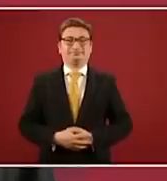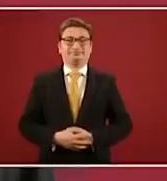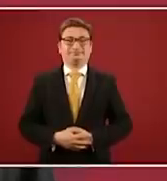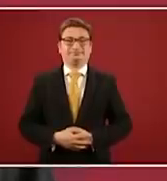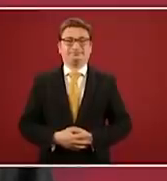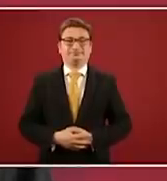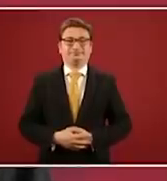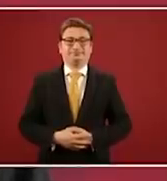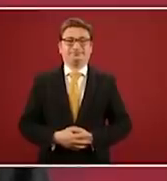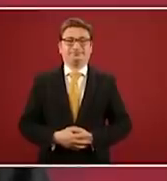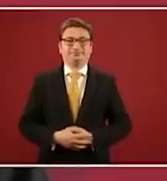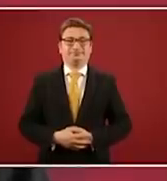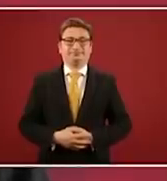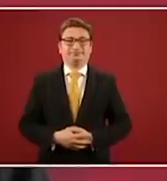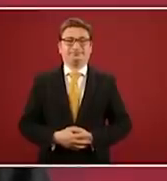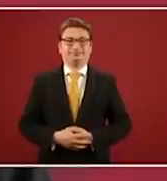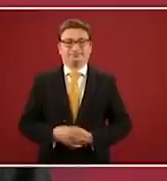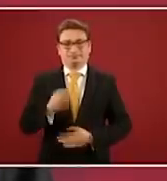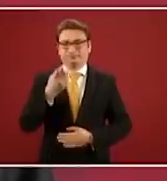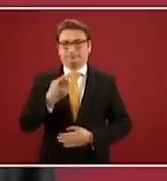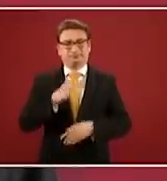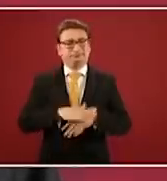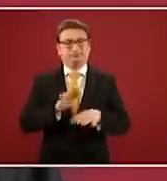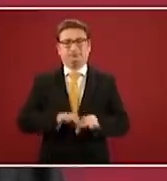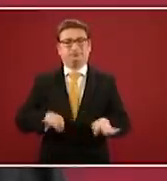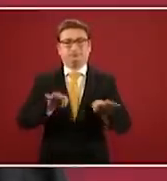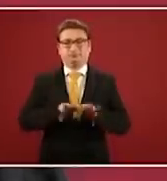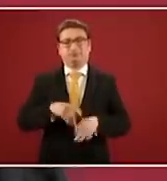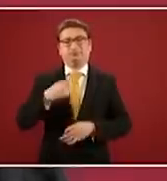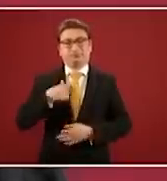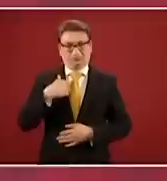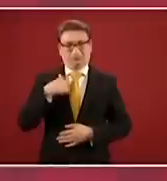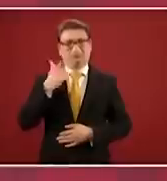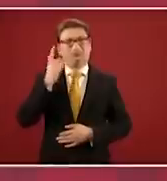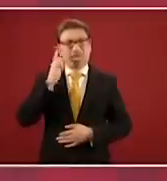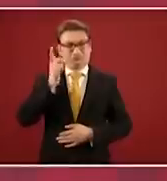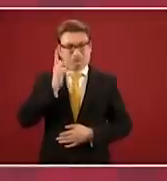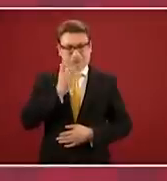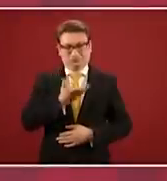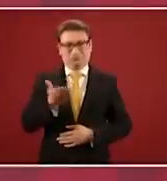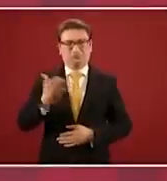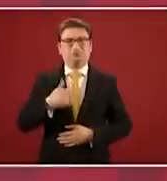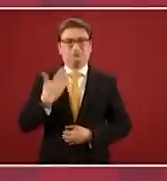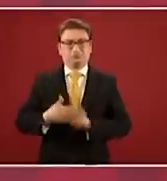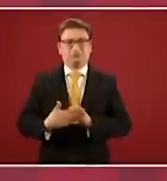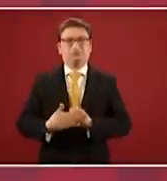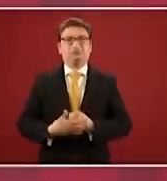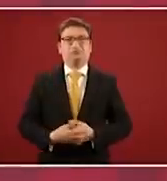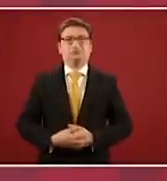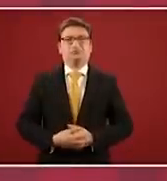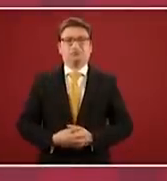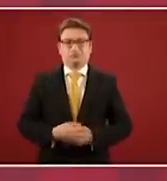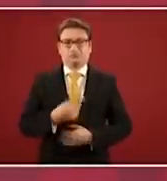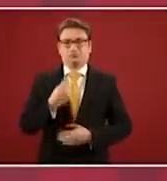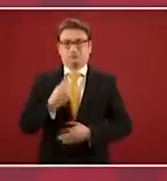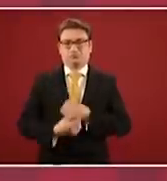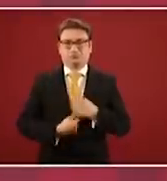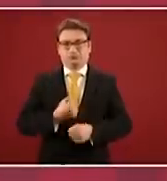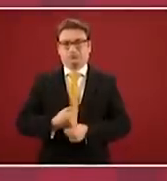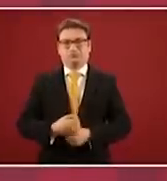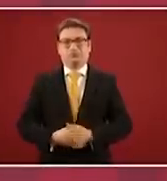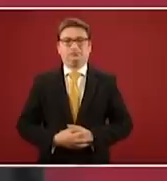Eso es lo principal. Son mis deseos para el año